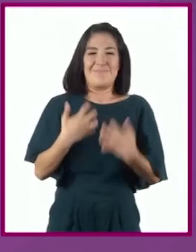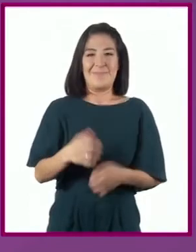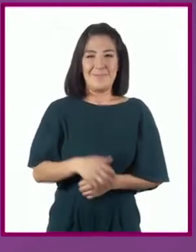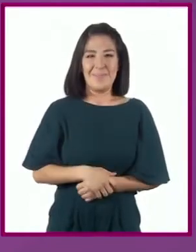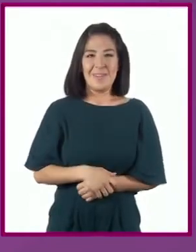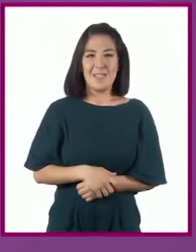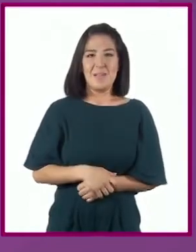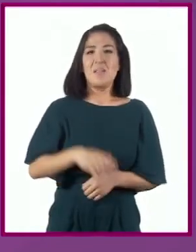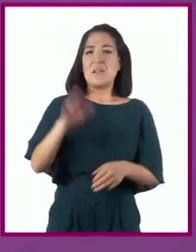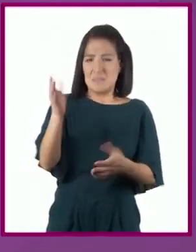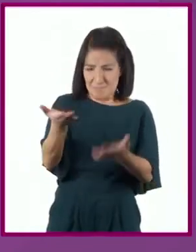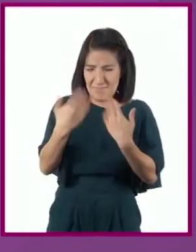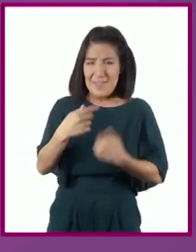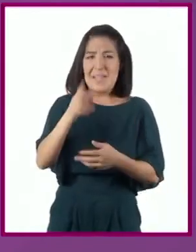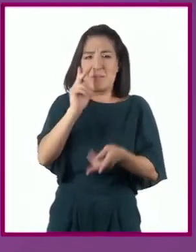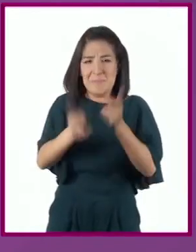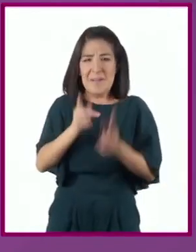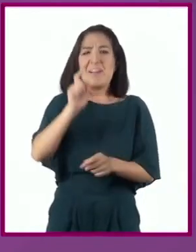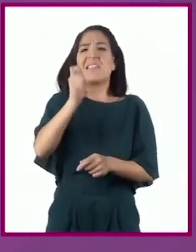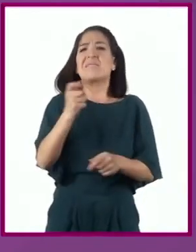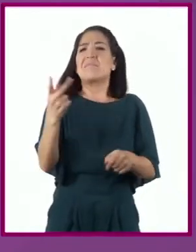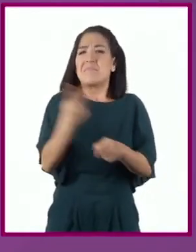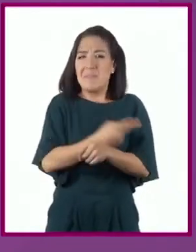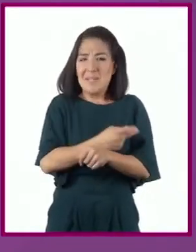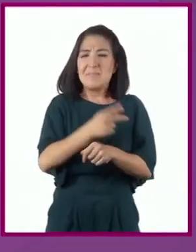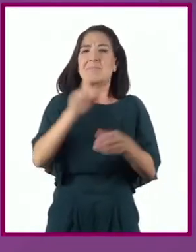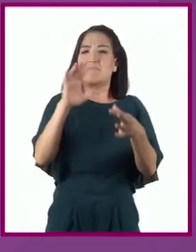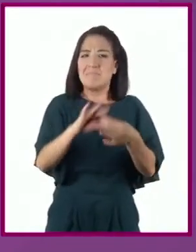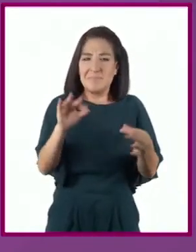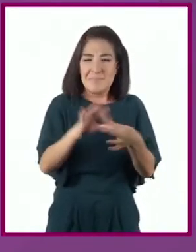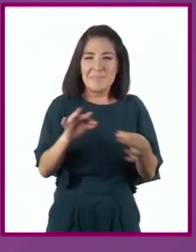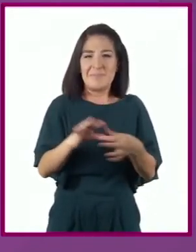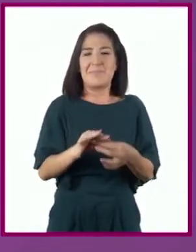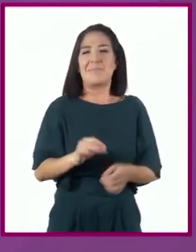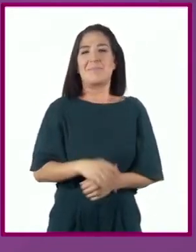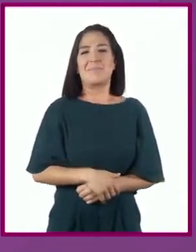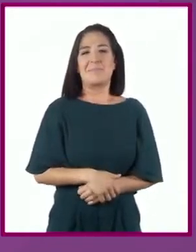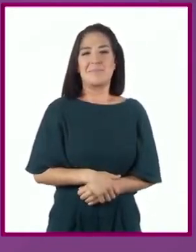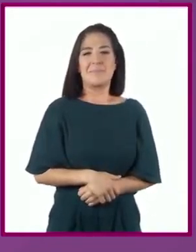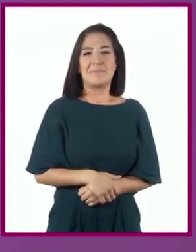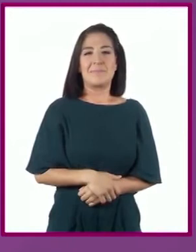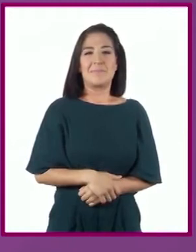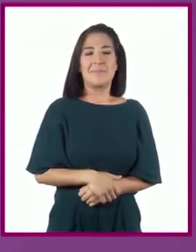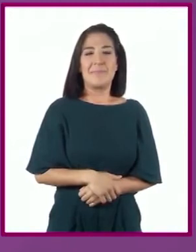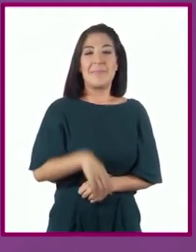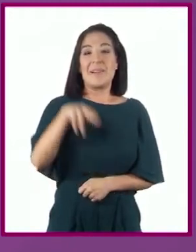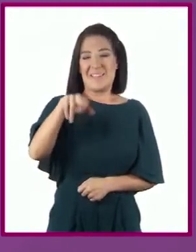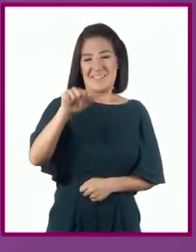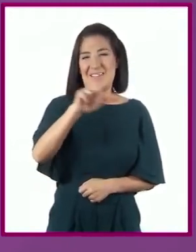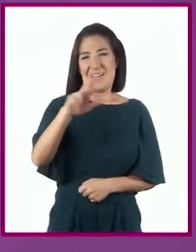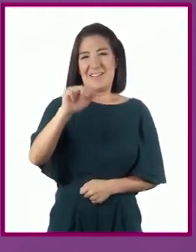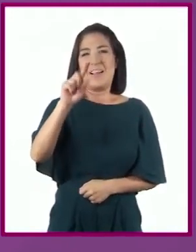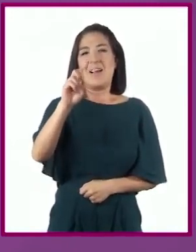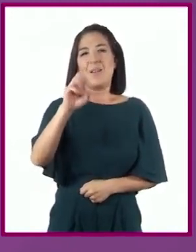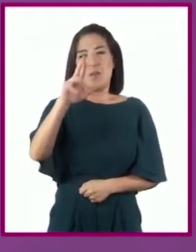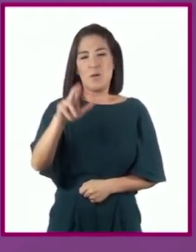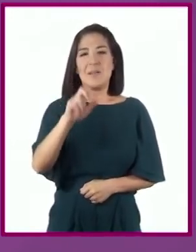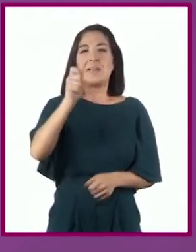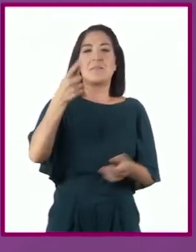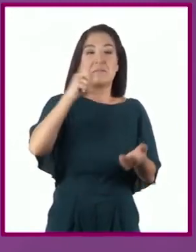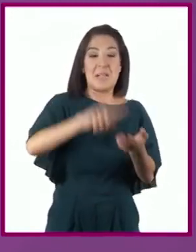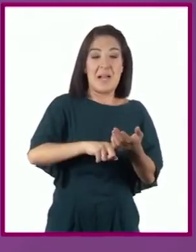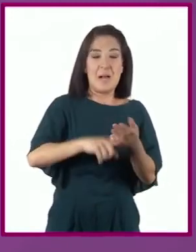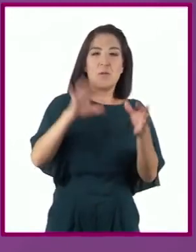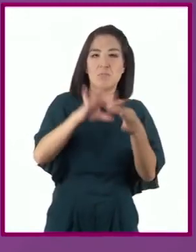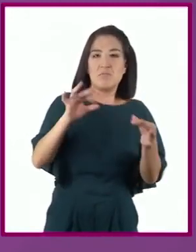«¿Por qué no me lo cuenta todo desde el principio?», dijo Spade. Un narrador omnisciente cuenta la historia desde